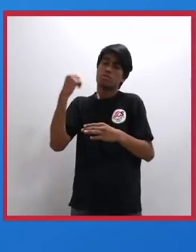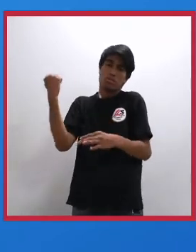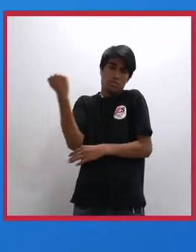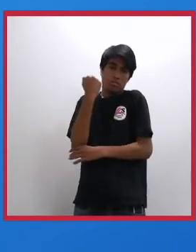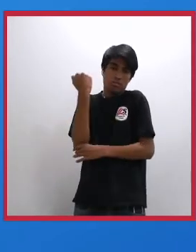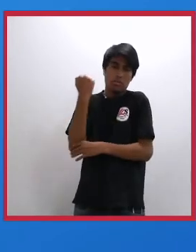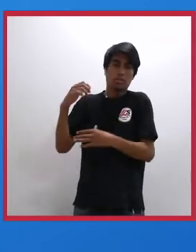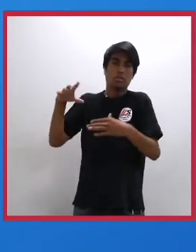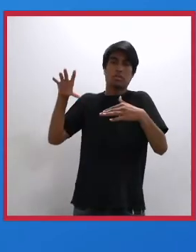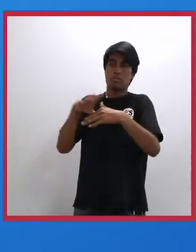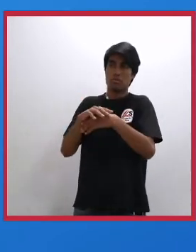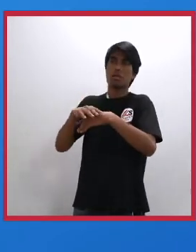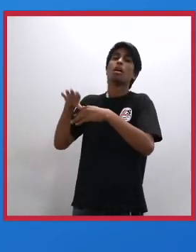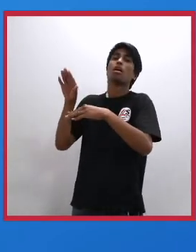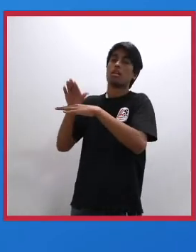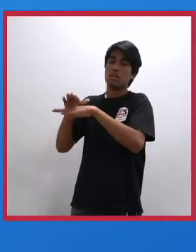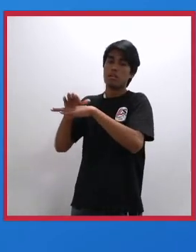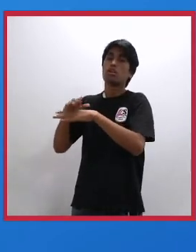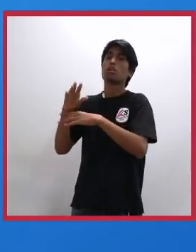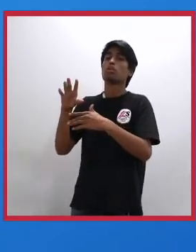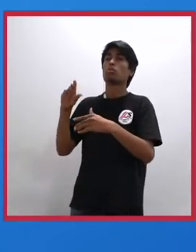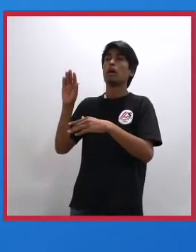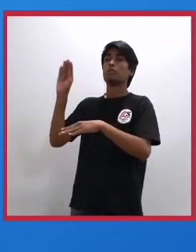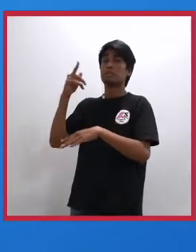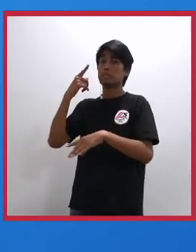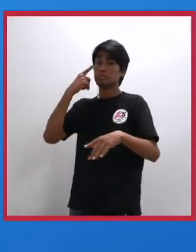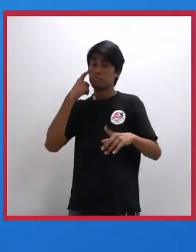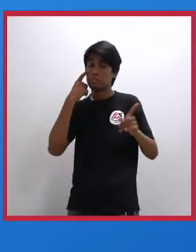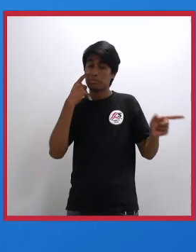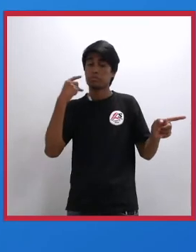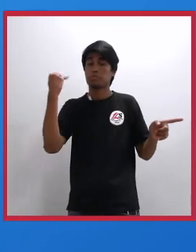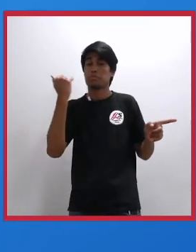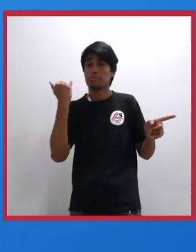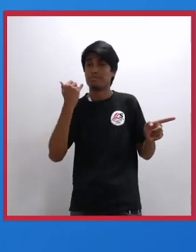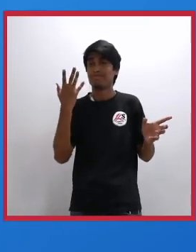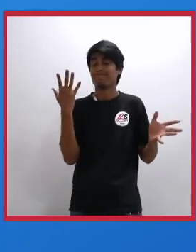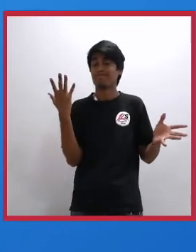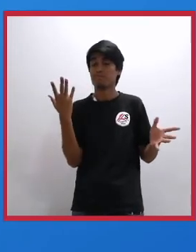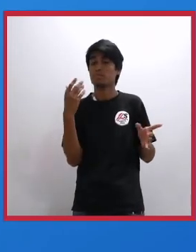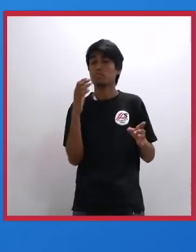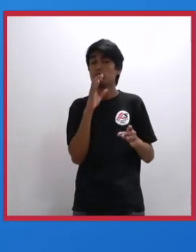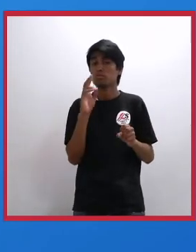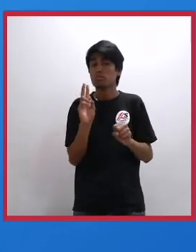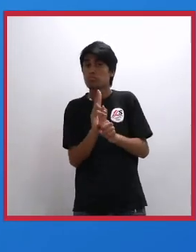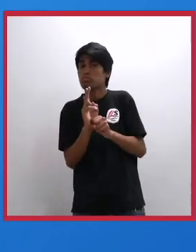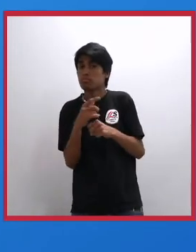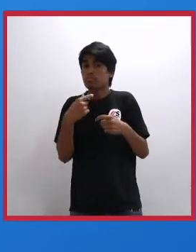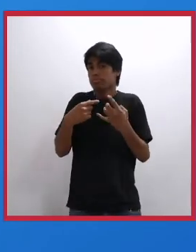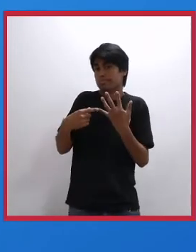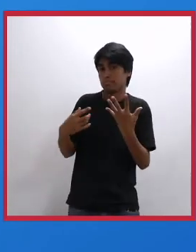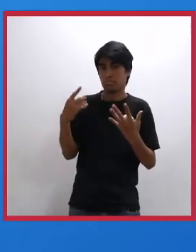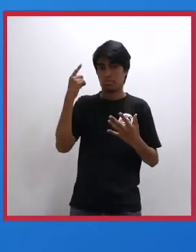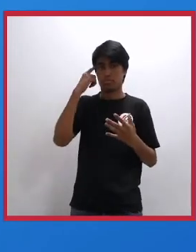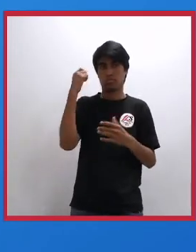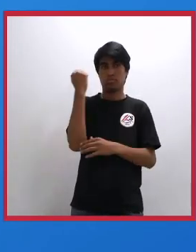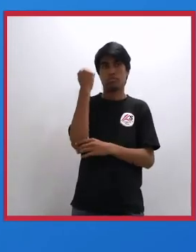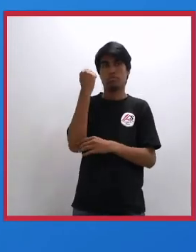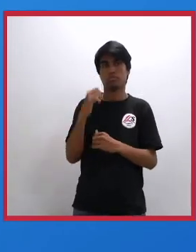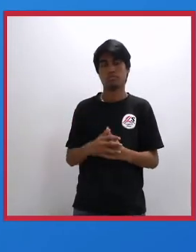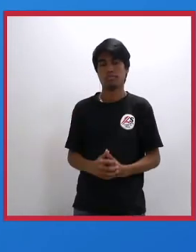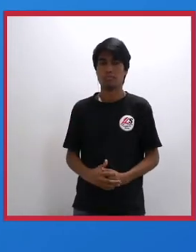importante como para tomar conocimiento y tomar las medidas necesarias, ¿verdad?